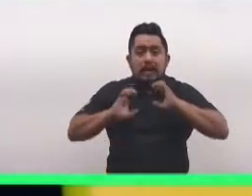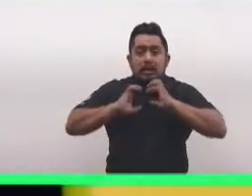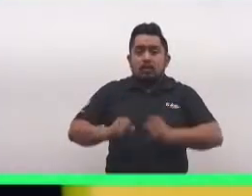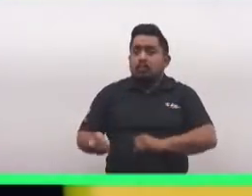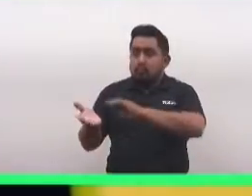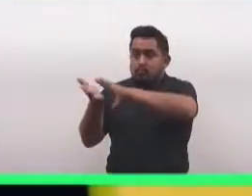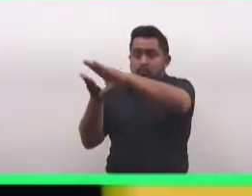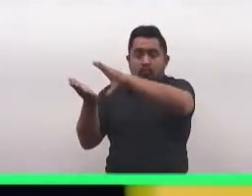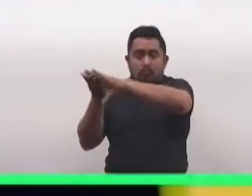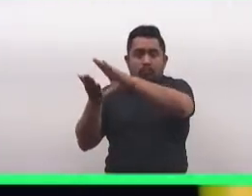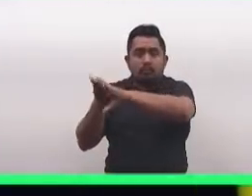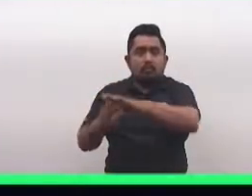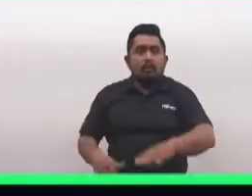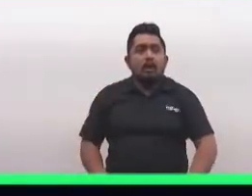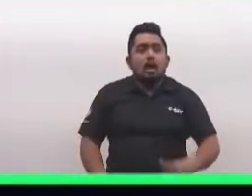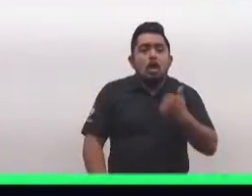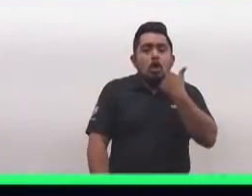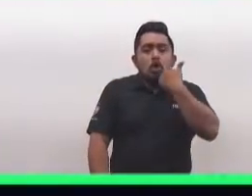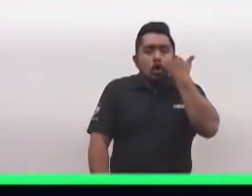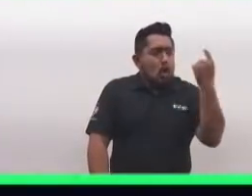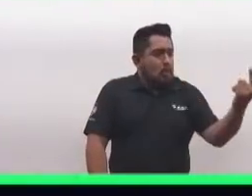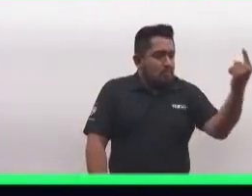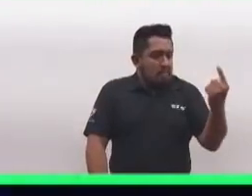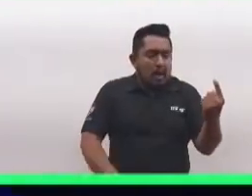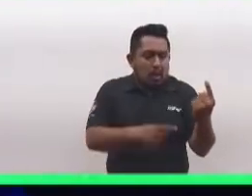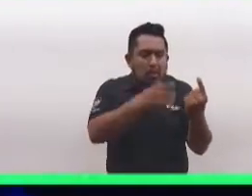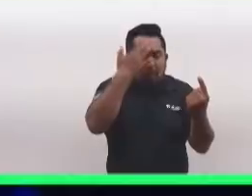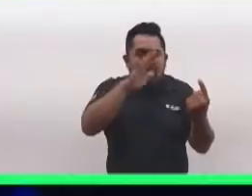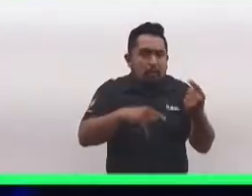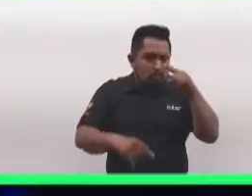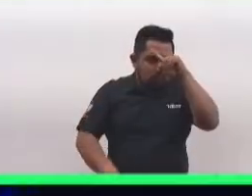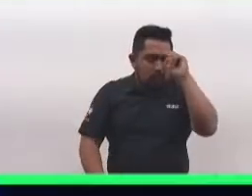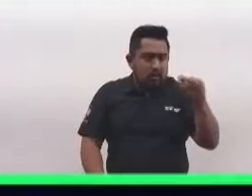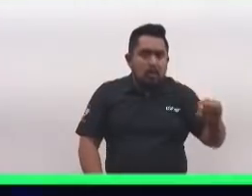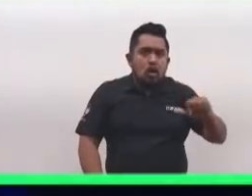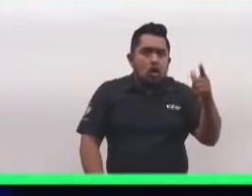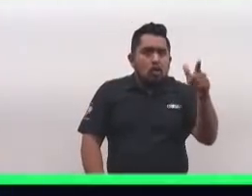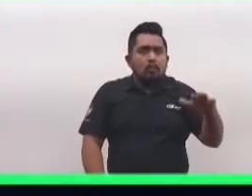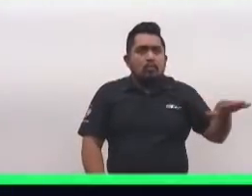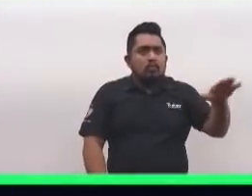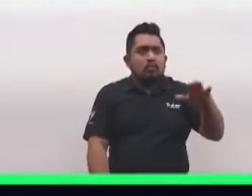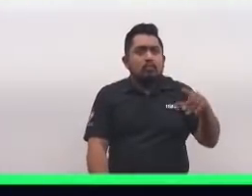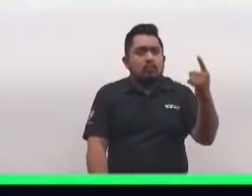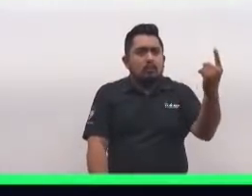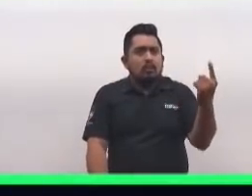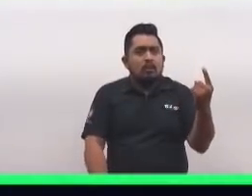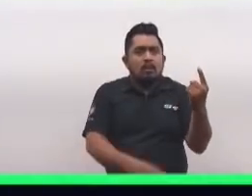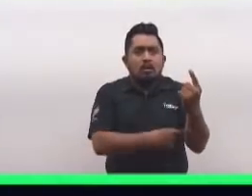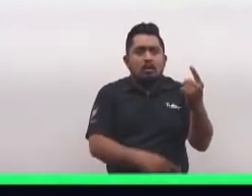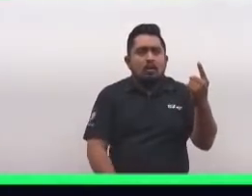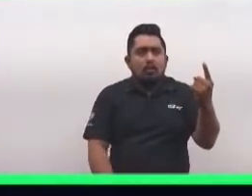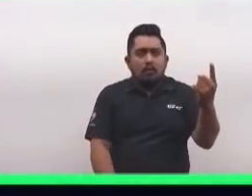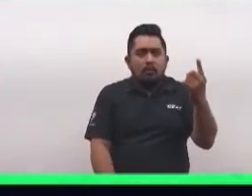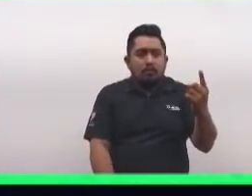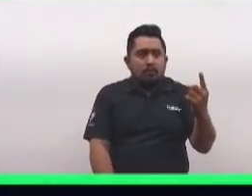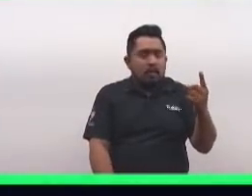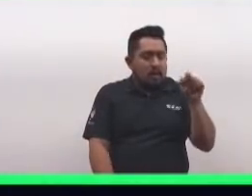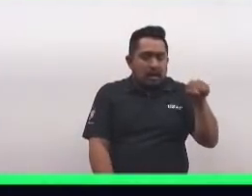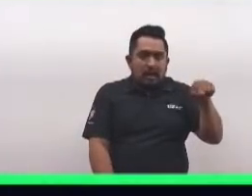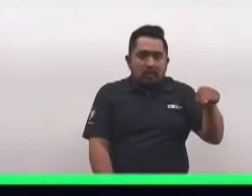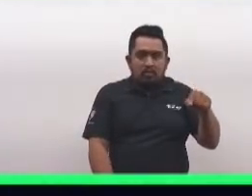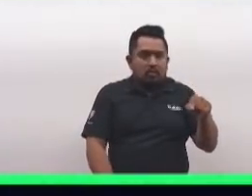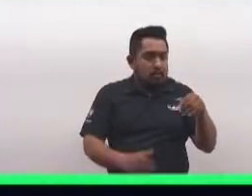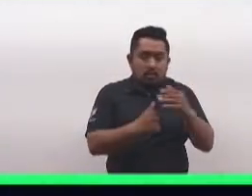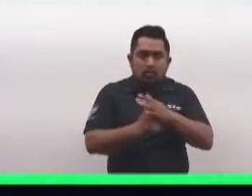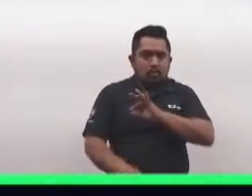jovencito de nuestra organización no entiendo por qué sigue aquí abriendo obras de una manera ilegítima ilegal por no pero no porque es mojado y número dos porque no